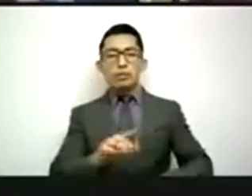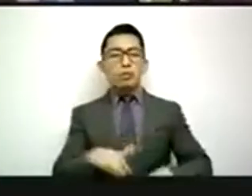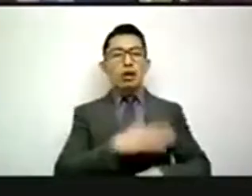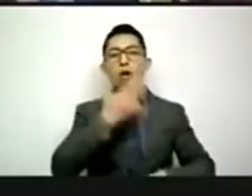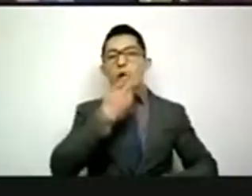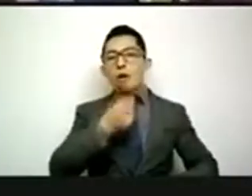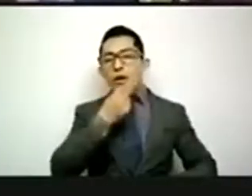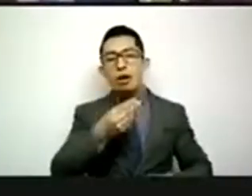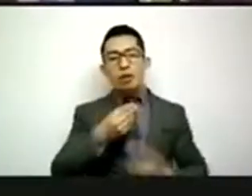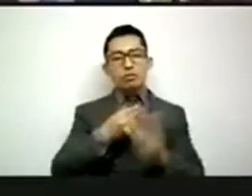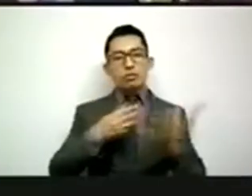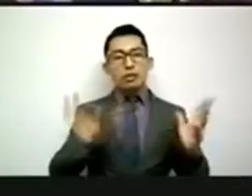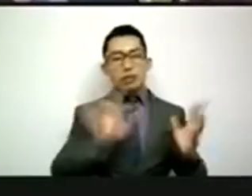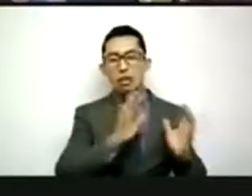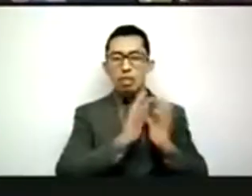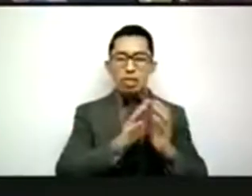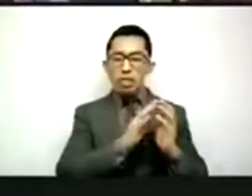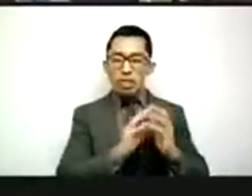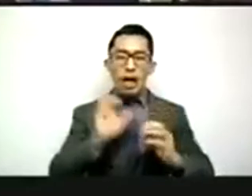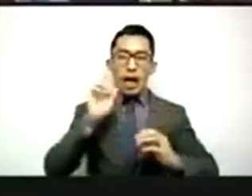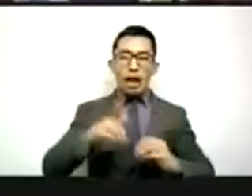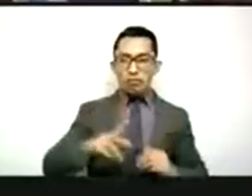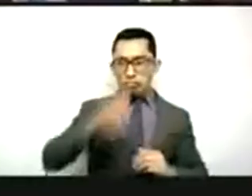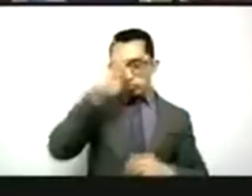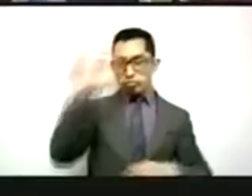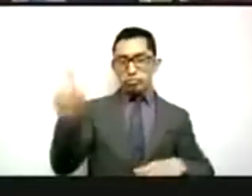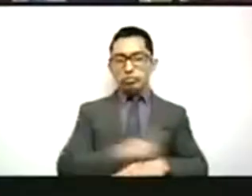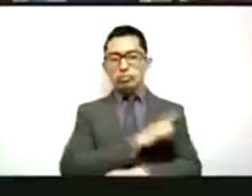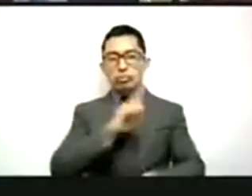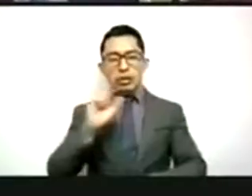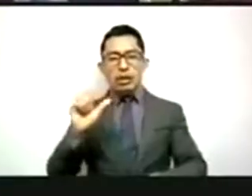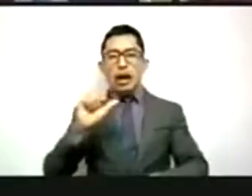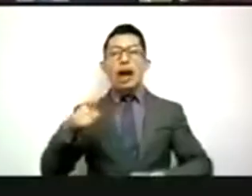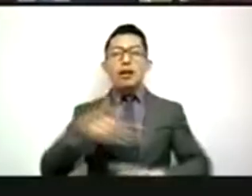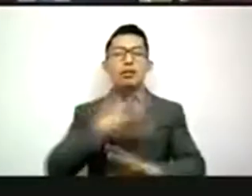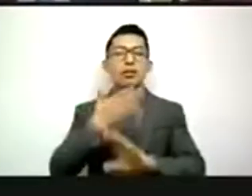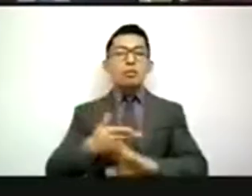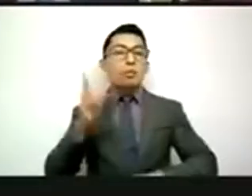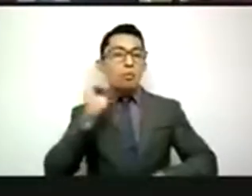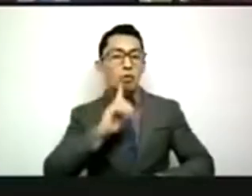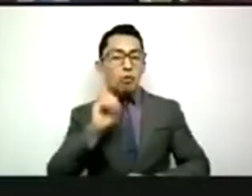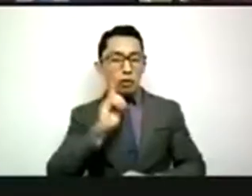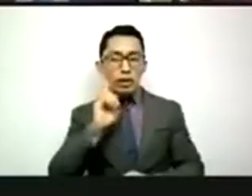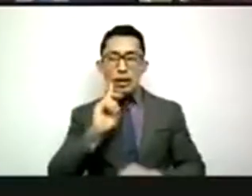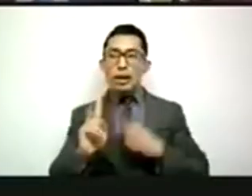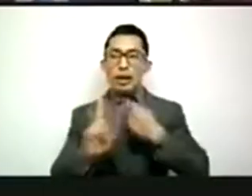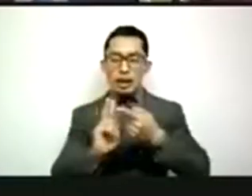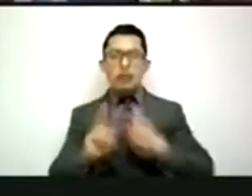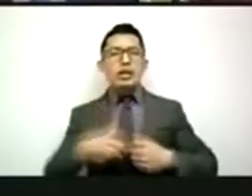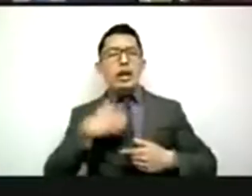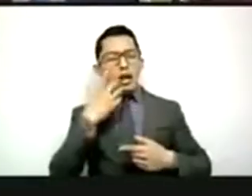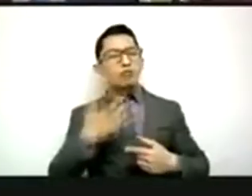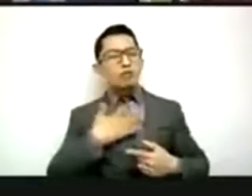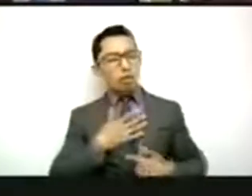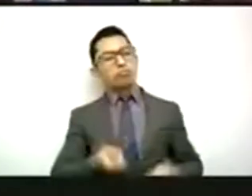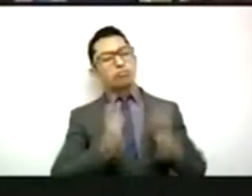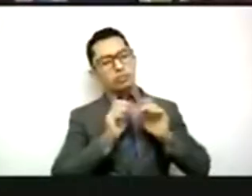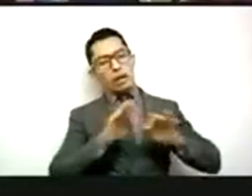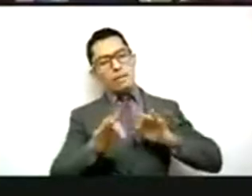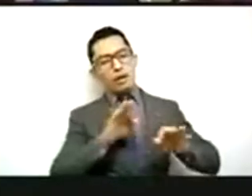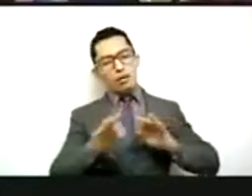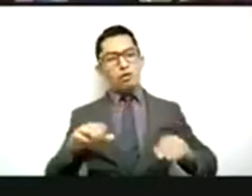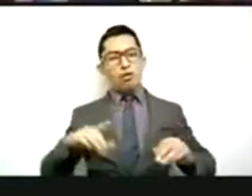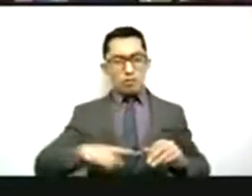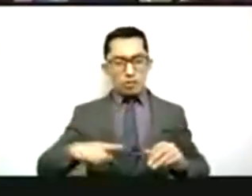en cualquier movimiento de una mujer y de una mujer que pretende un espacio público, y de además